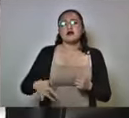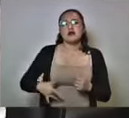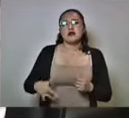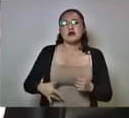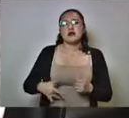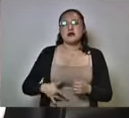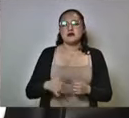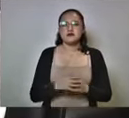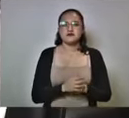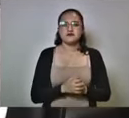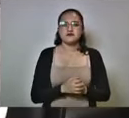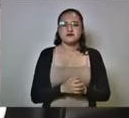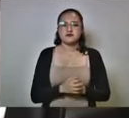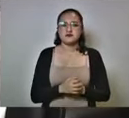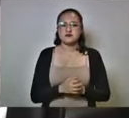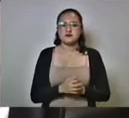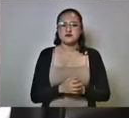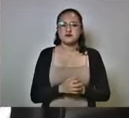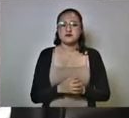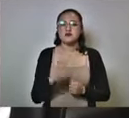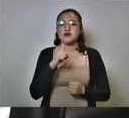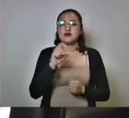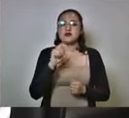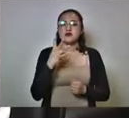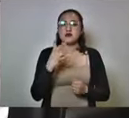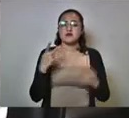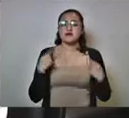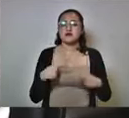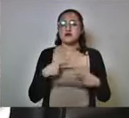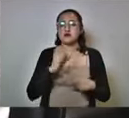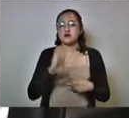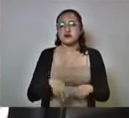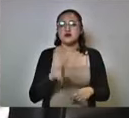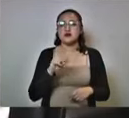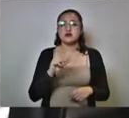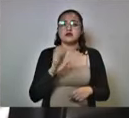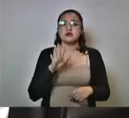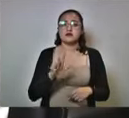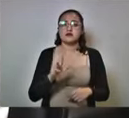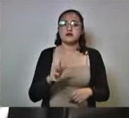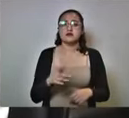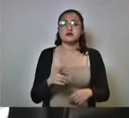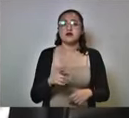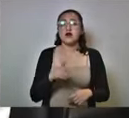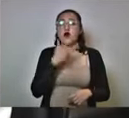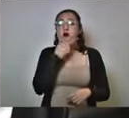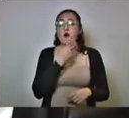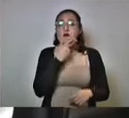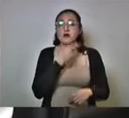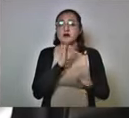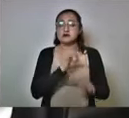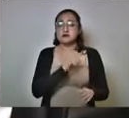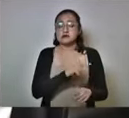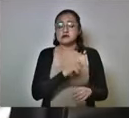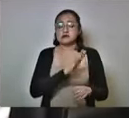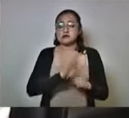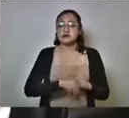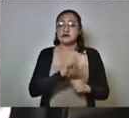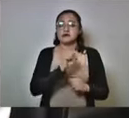renal. Hablamos de 124 defunciones, de las cuales 85 son del sexo masculino, que implican